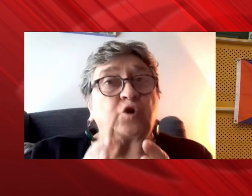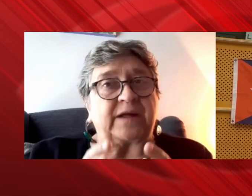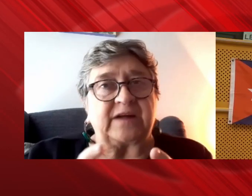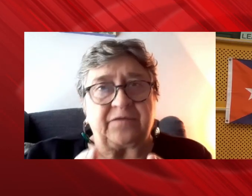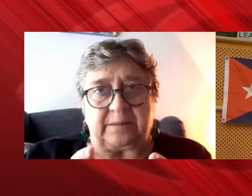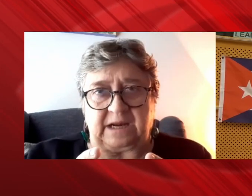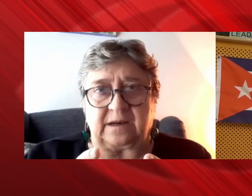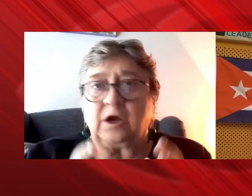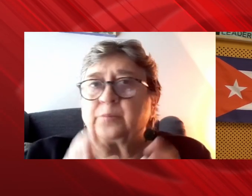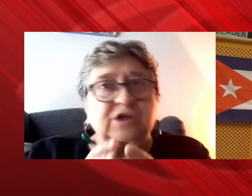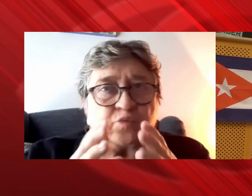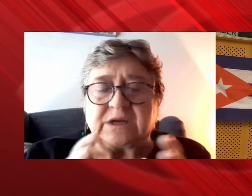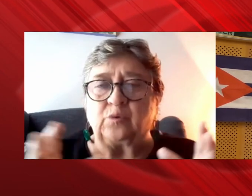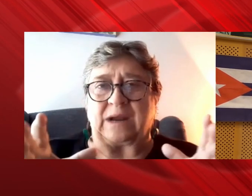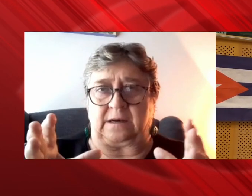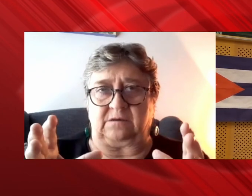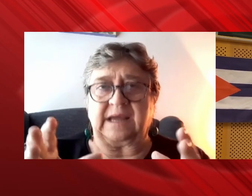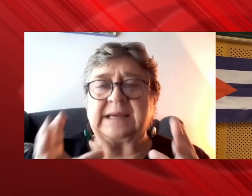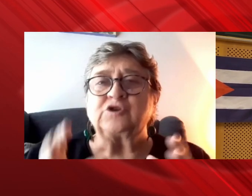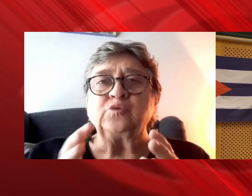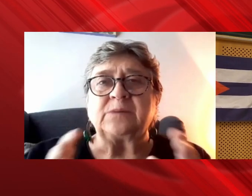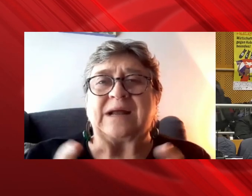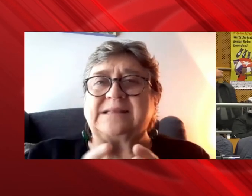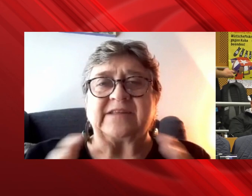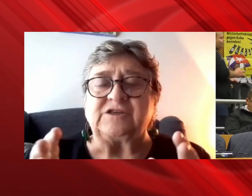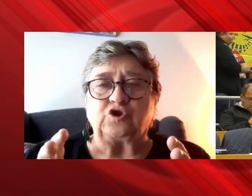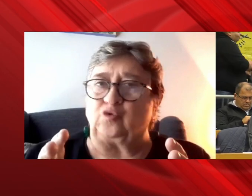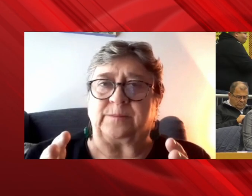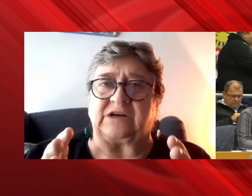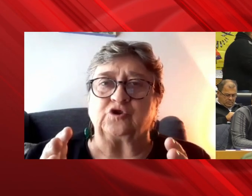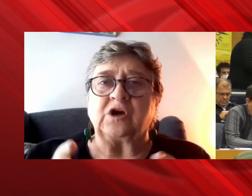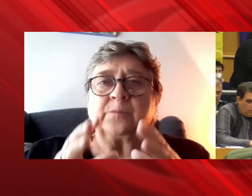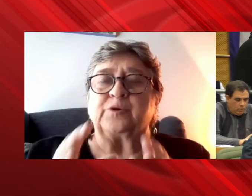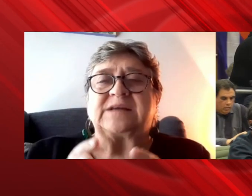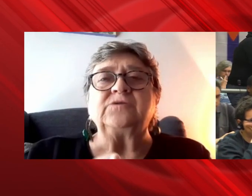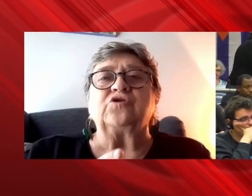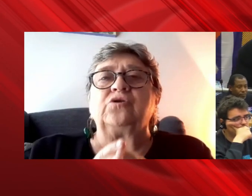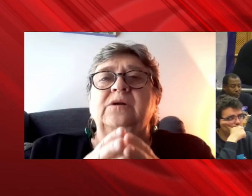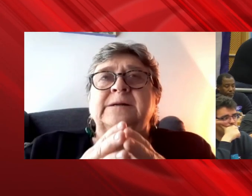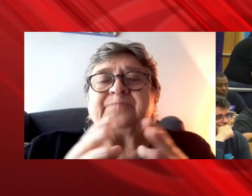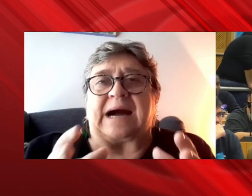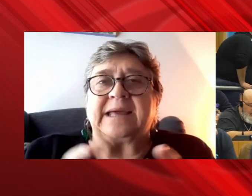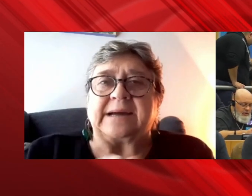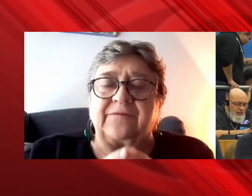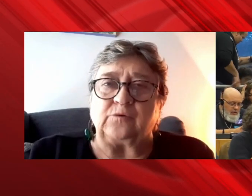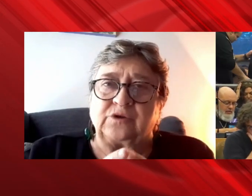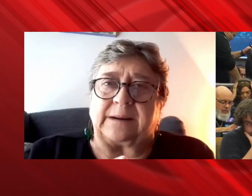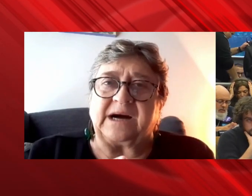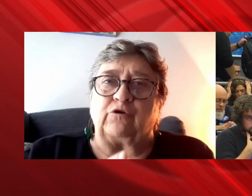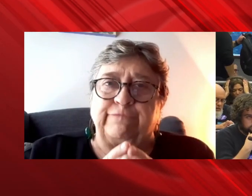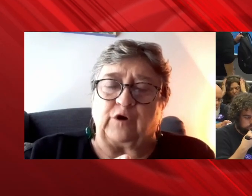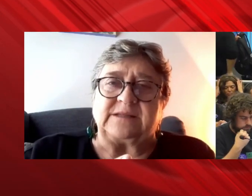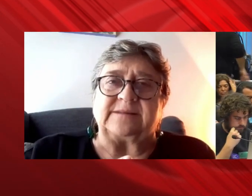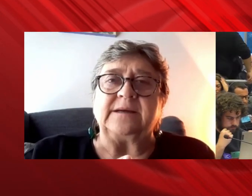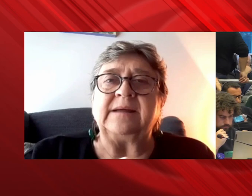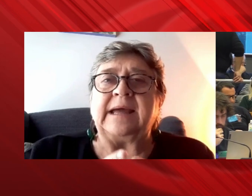la sociedad civil, porque es un tribunal de derechos humanos. Por tanto, hay que hacer un